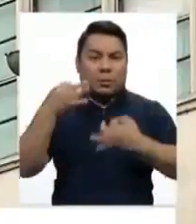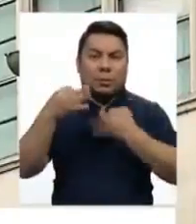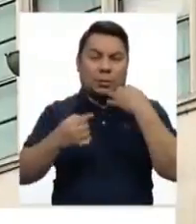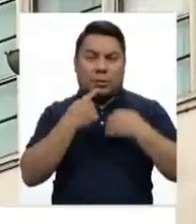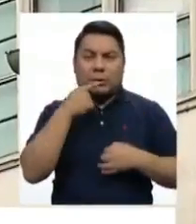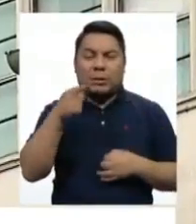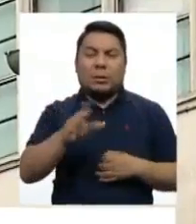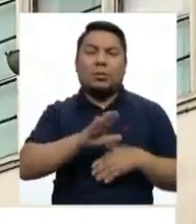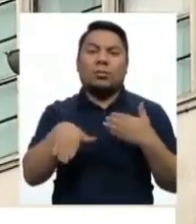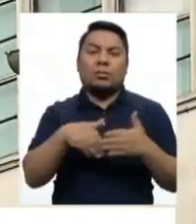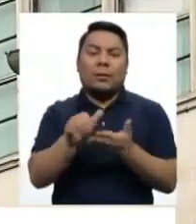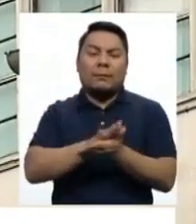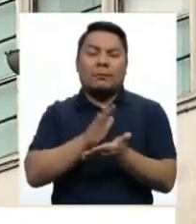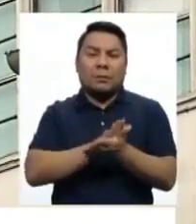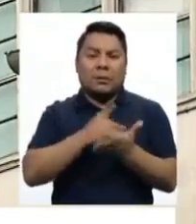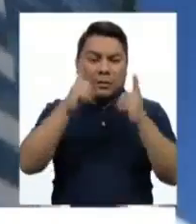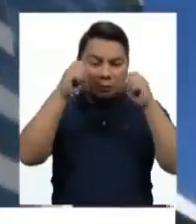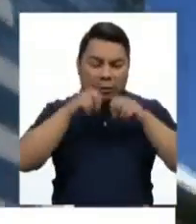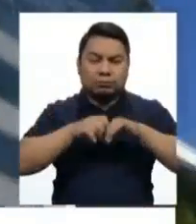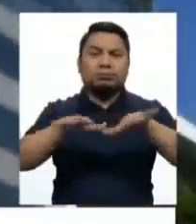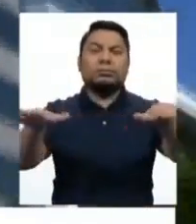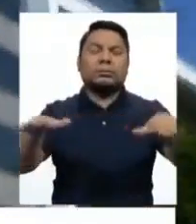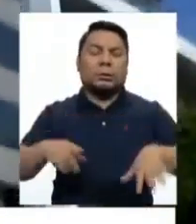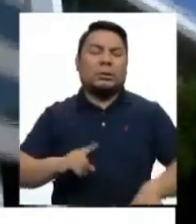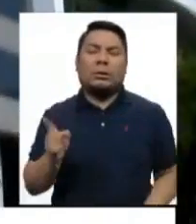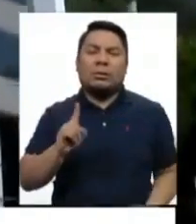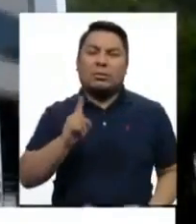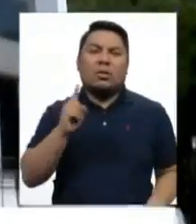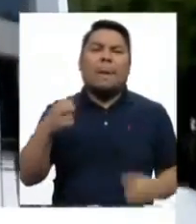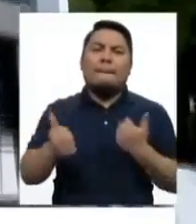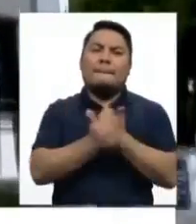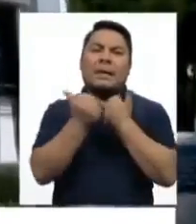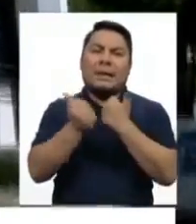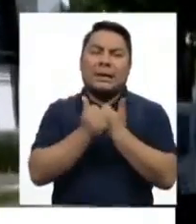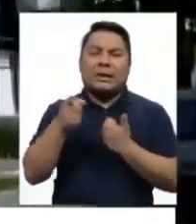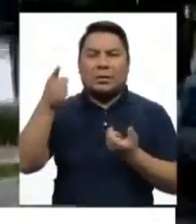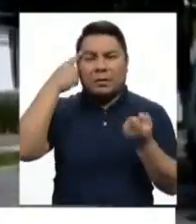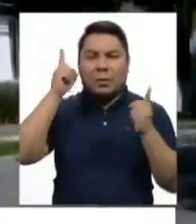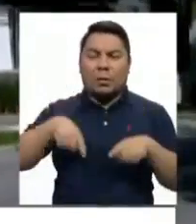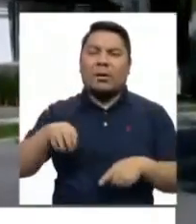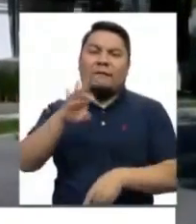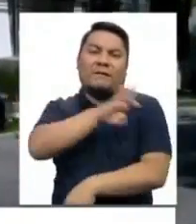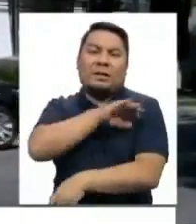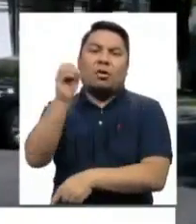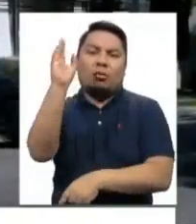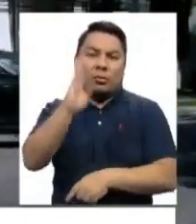que la filtración de documentos no pone en peligro el acuerdo entre la Fiscalía y Odebrecht.